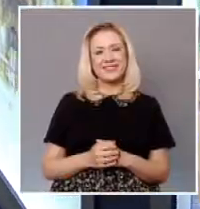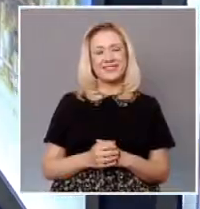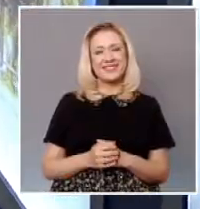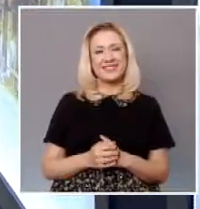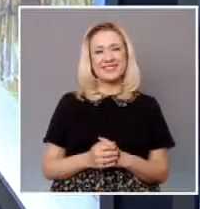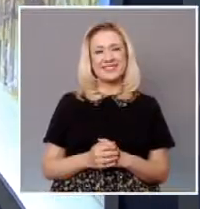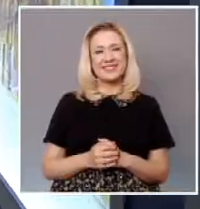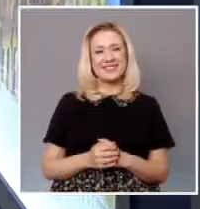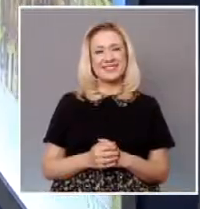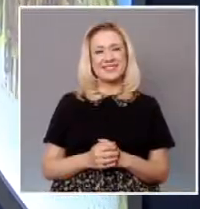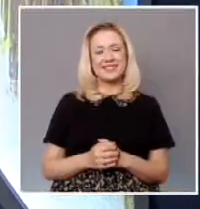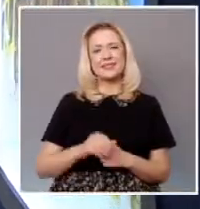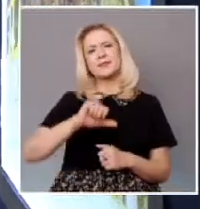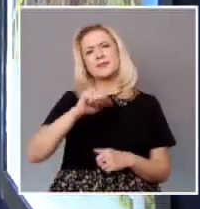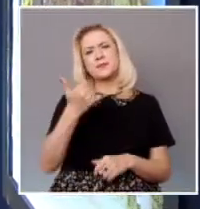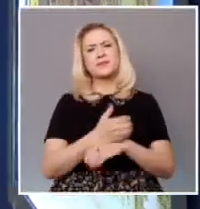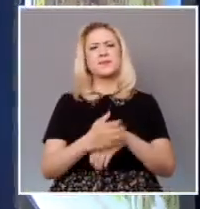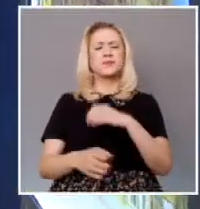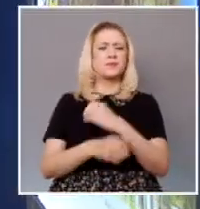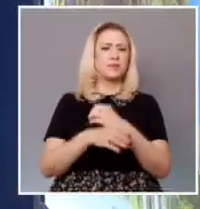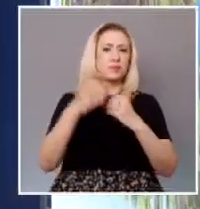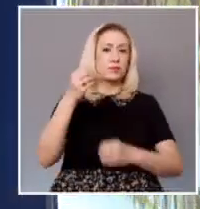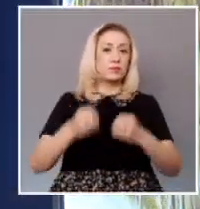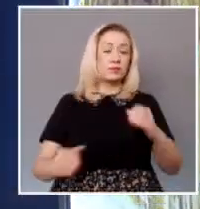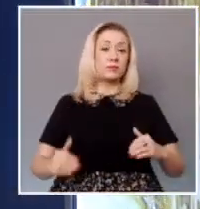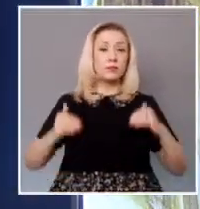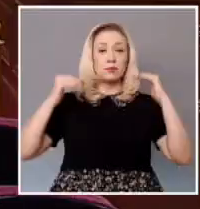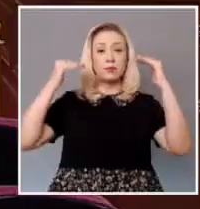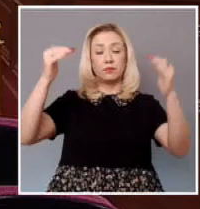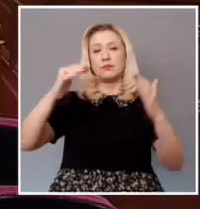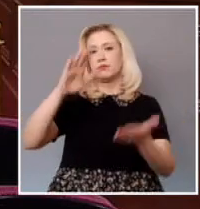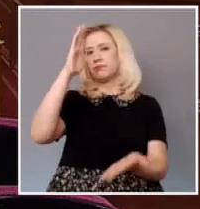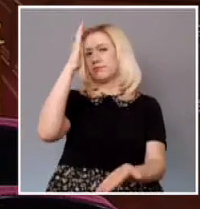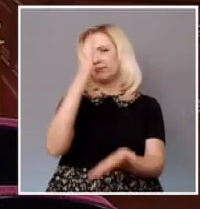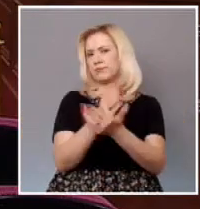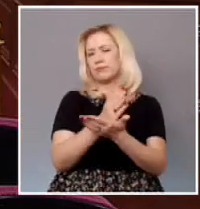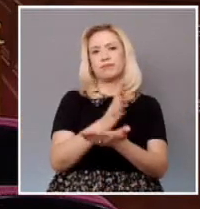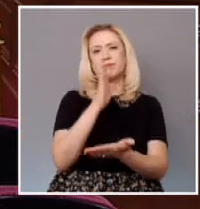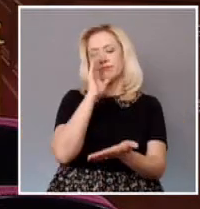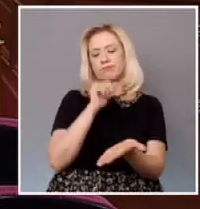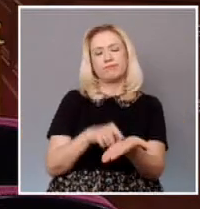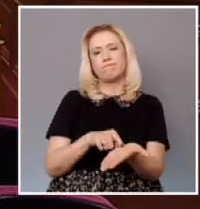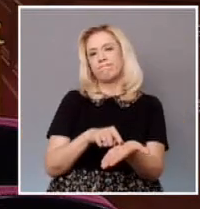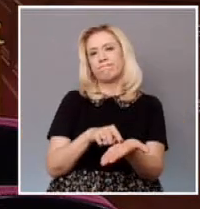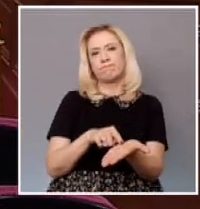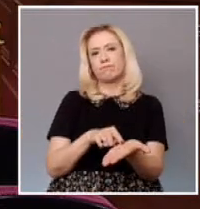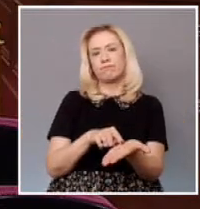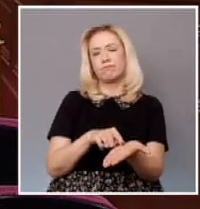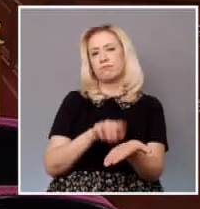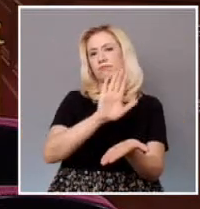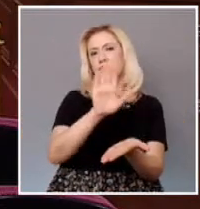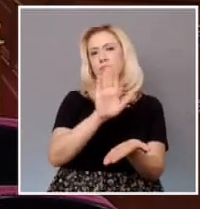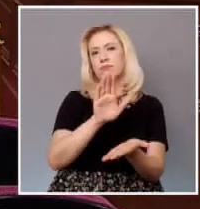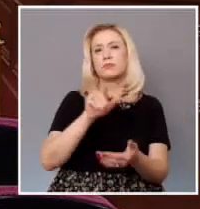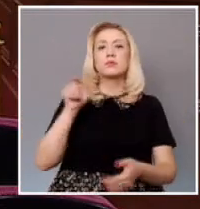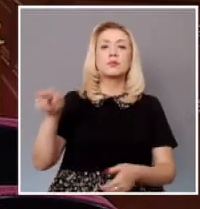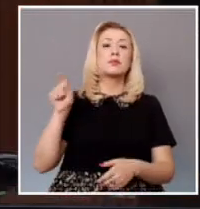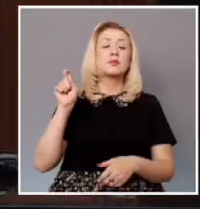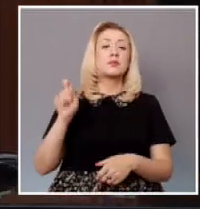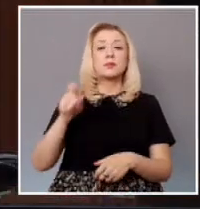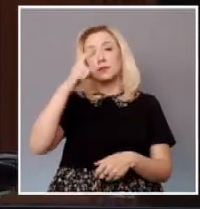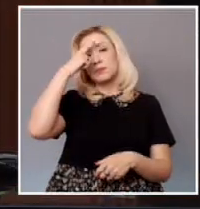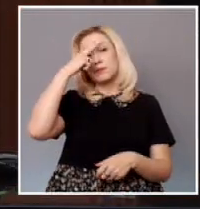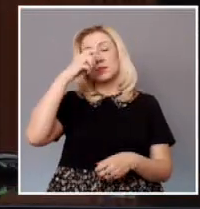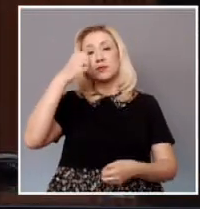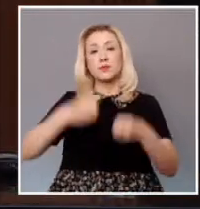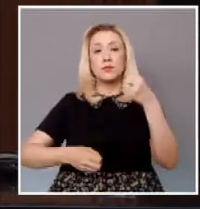En otro asunto, el Pleno de la Corte desechó por notoriamente improcedente el impedimento planteado por la Consejería Jurídica del Ejecutivo